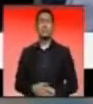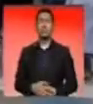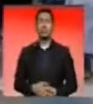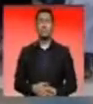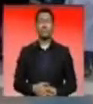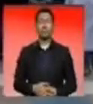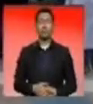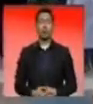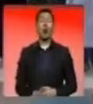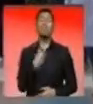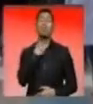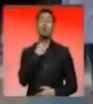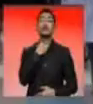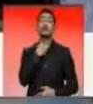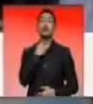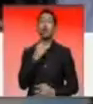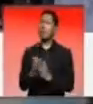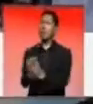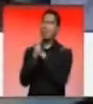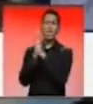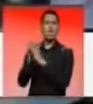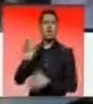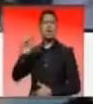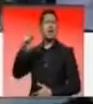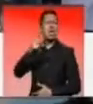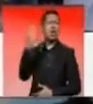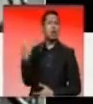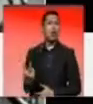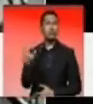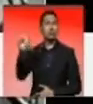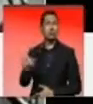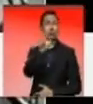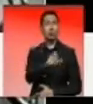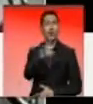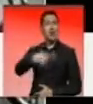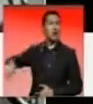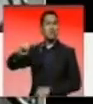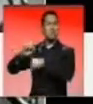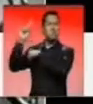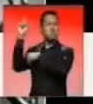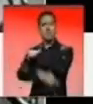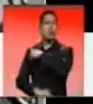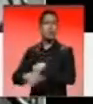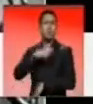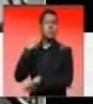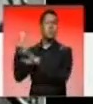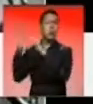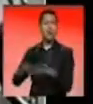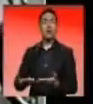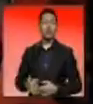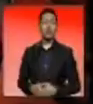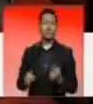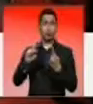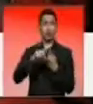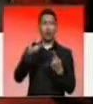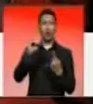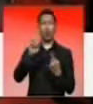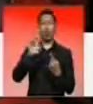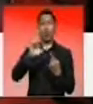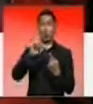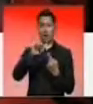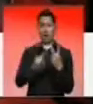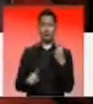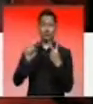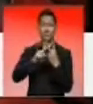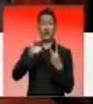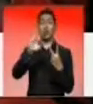Las voces pidiendo cadena perpetua para los supuestos asesinos, Orley B., conductor, y Tito B., quien disparó, que registra por lo